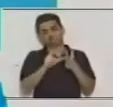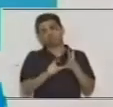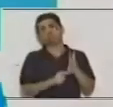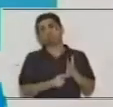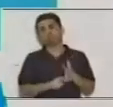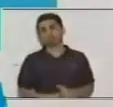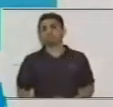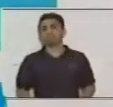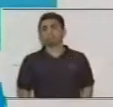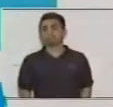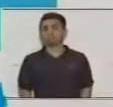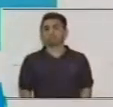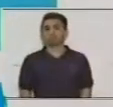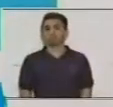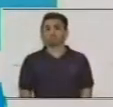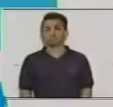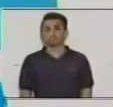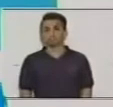¿Sí?